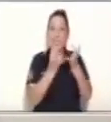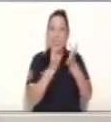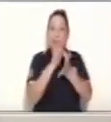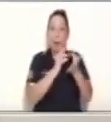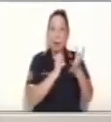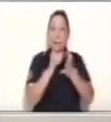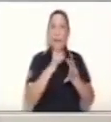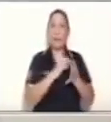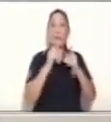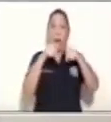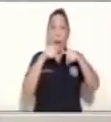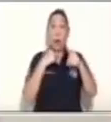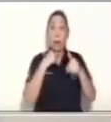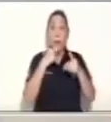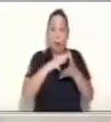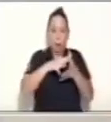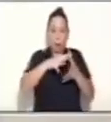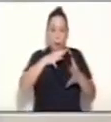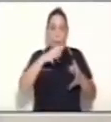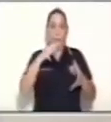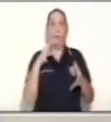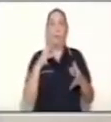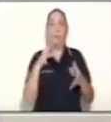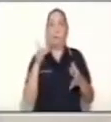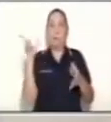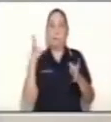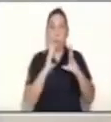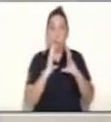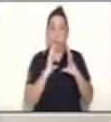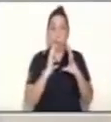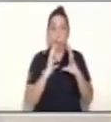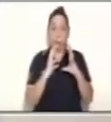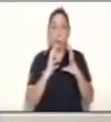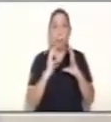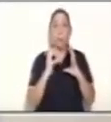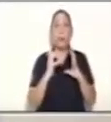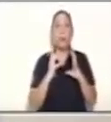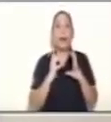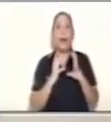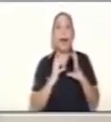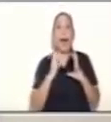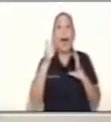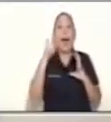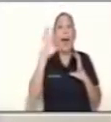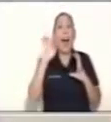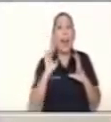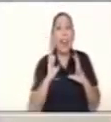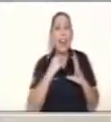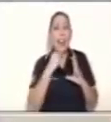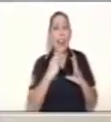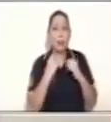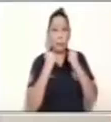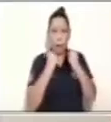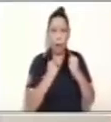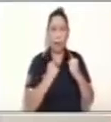masa. Ahora la bola de masa crece de este tamaño y decimos ale,